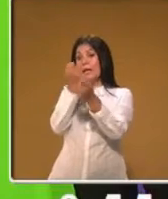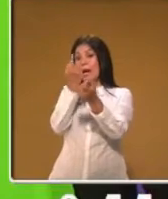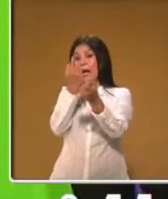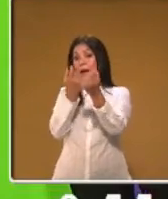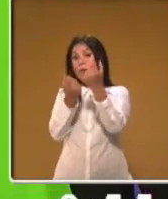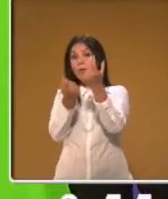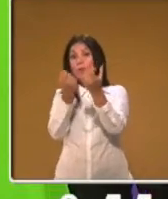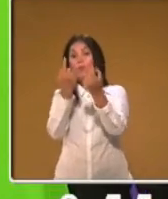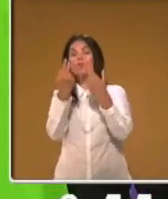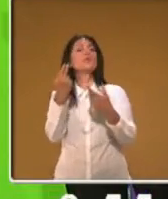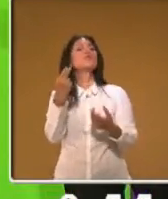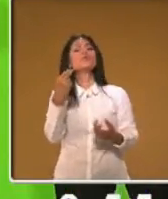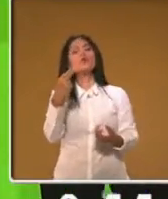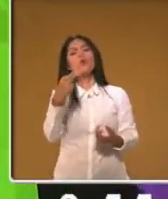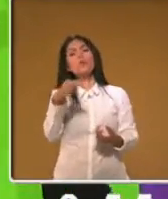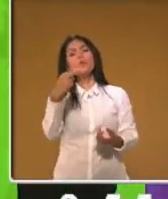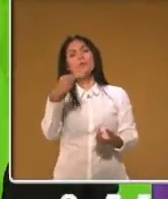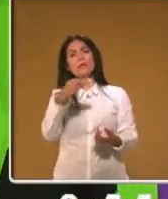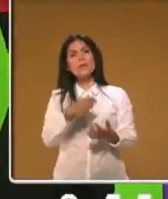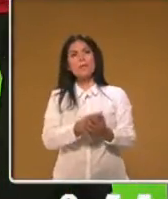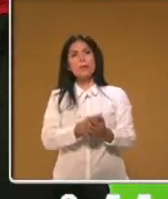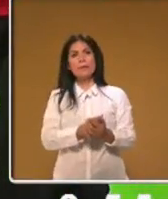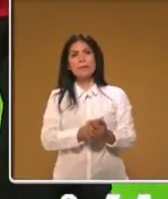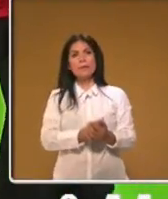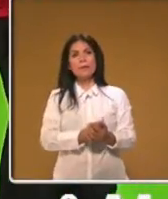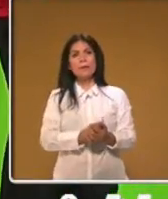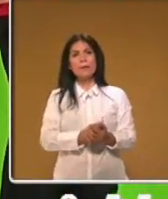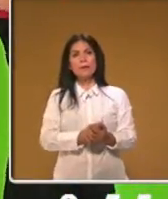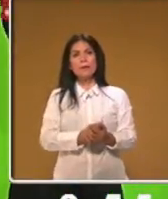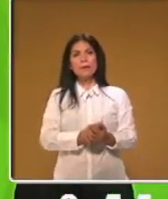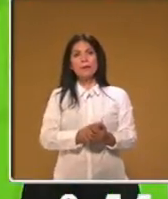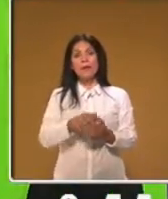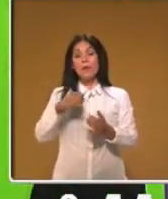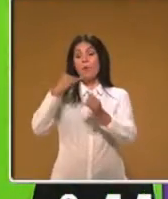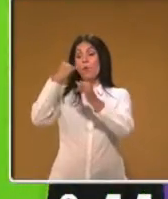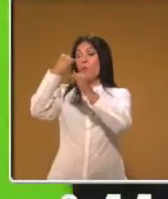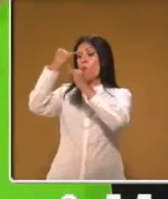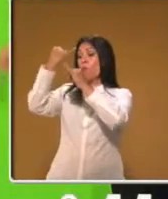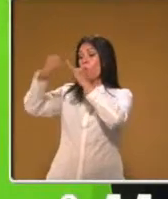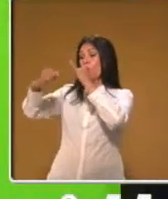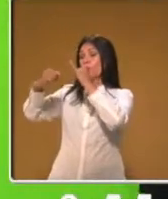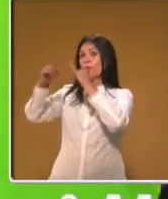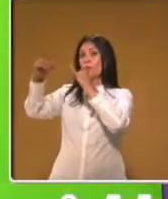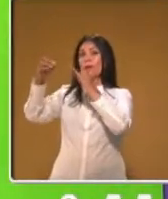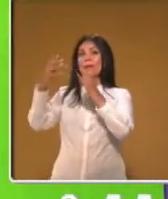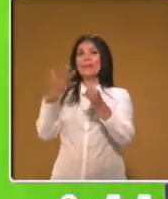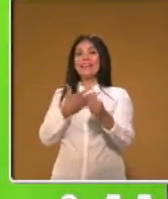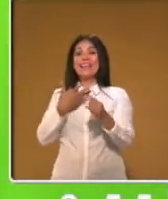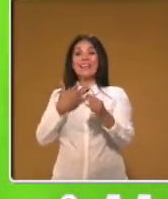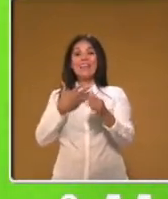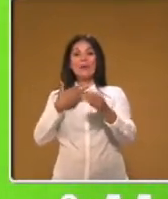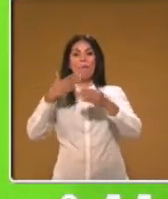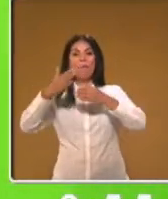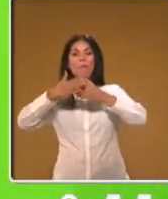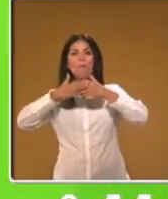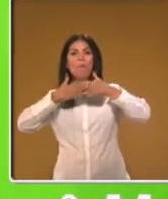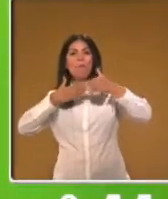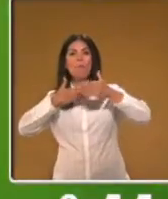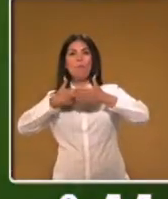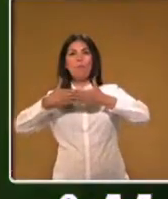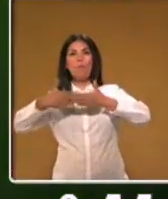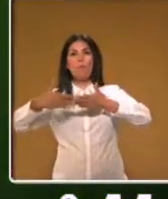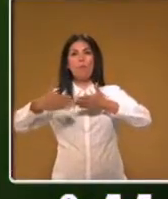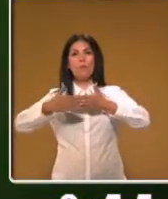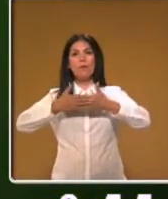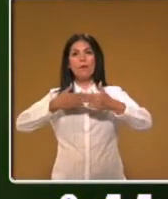y cuál es su símbolo? ¿Y el último, maestra? El último son la utilización de modelos, que aquí tenemos 3. ¿Okay? Muy bien. Eso sería como una